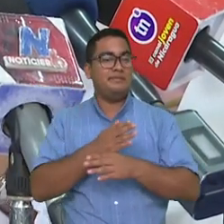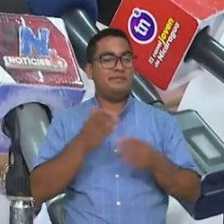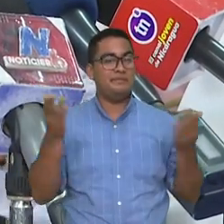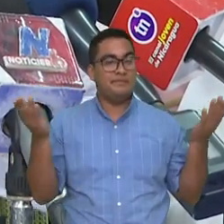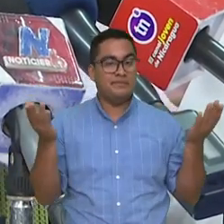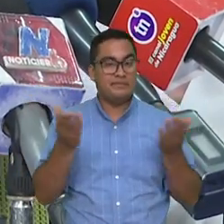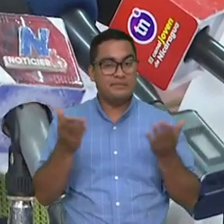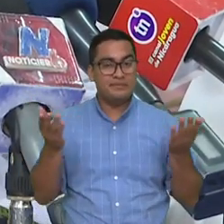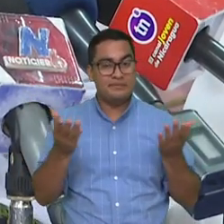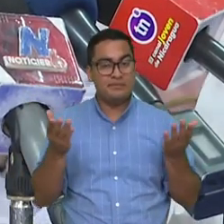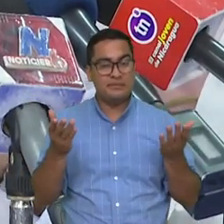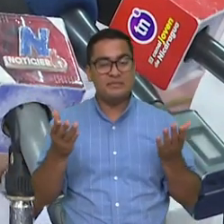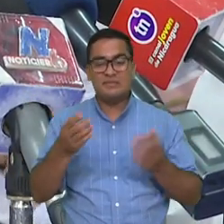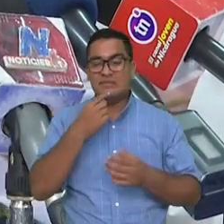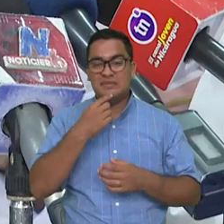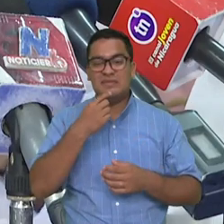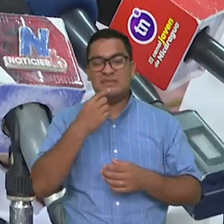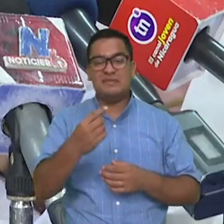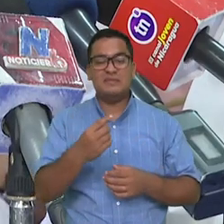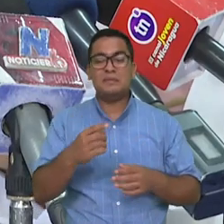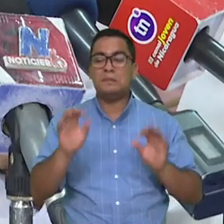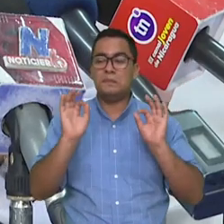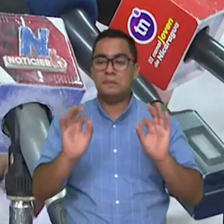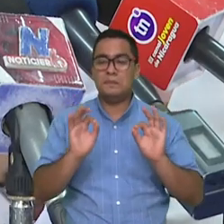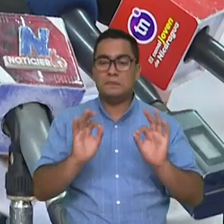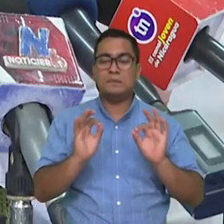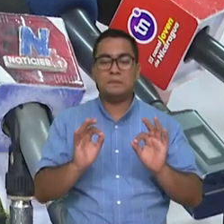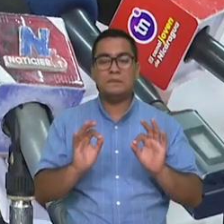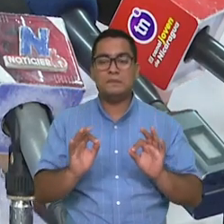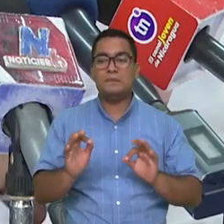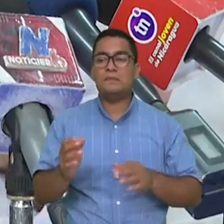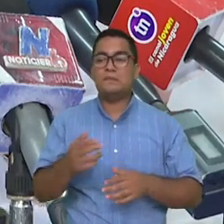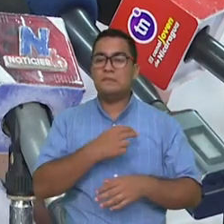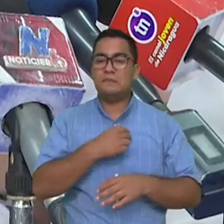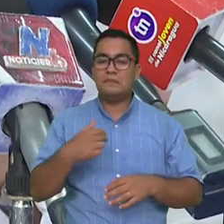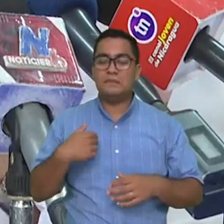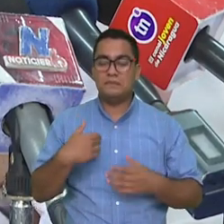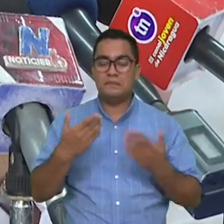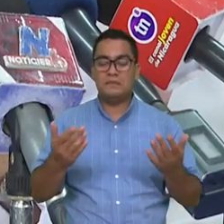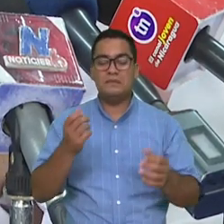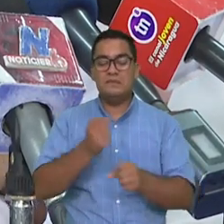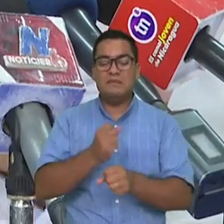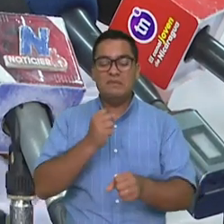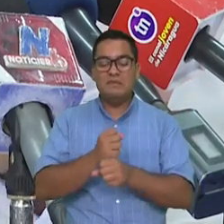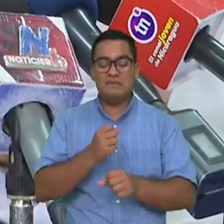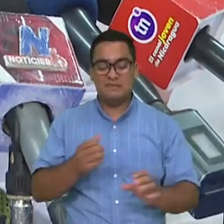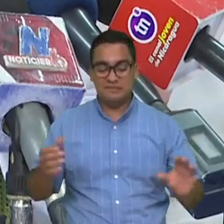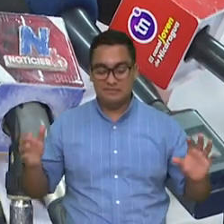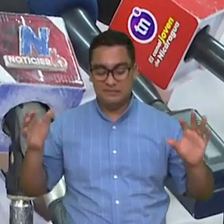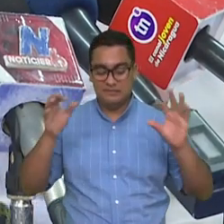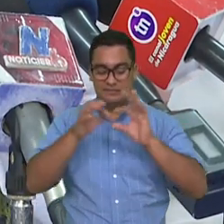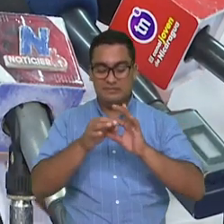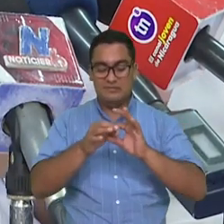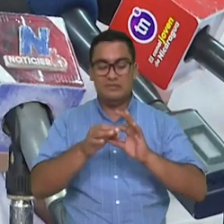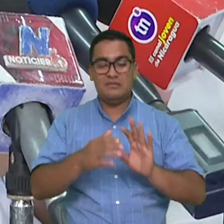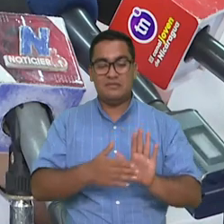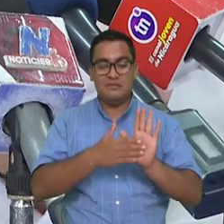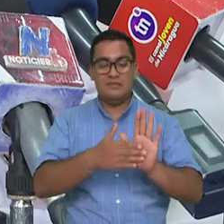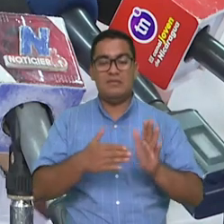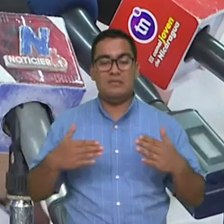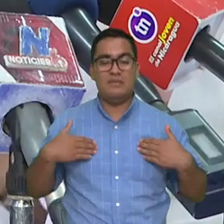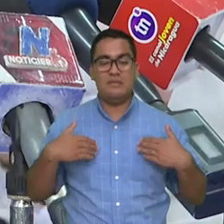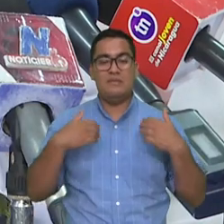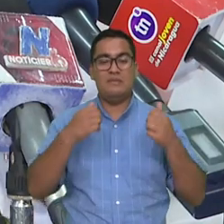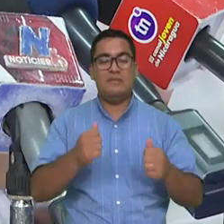nos han dicho que están dispuestos, y así lo han estado realizando, trabajando con nosotros en este modelo de salud